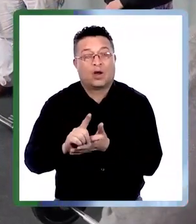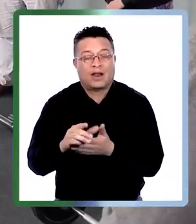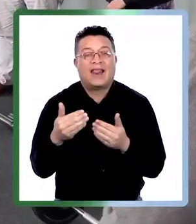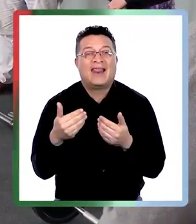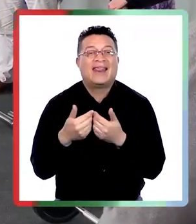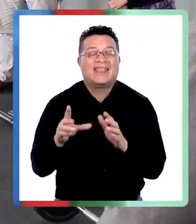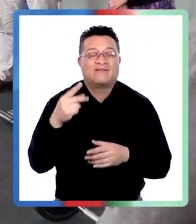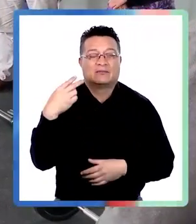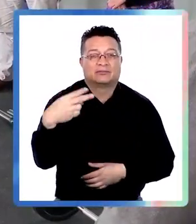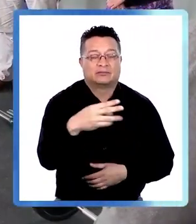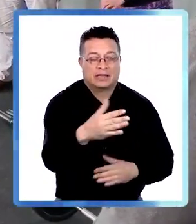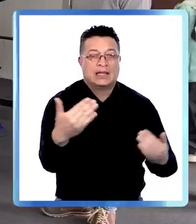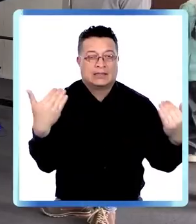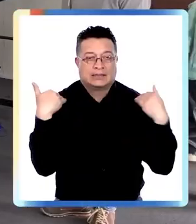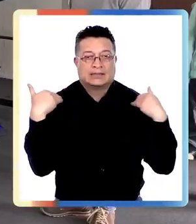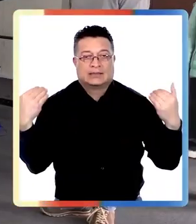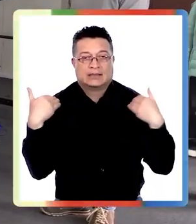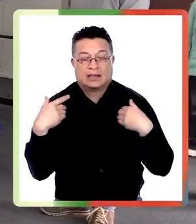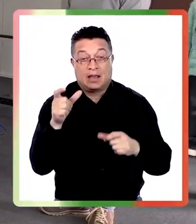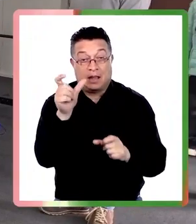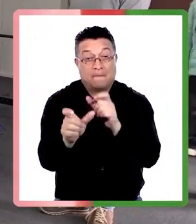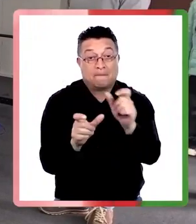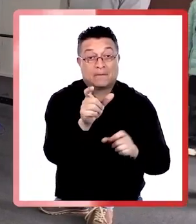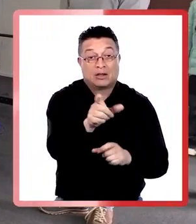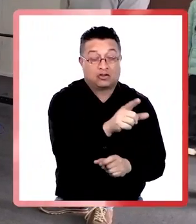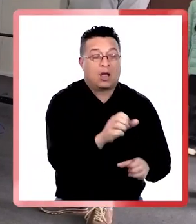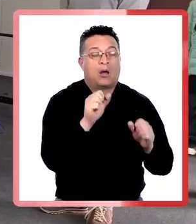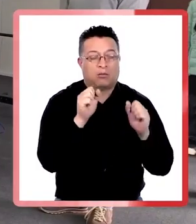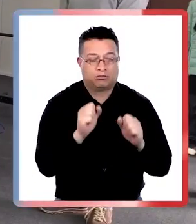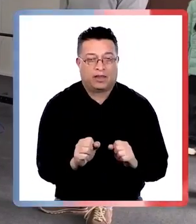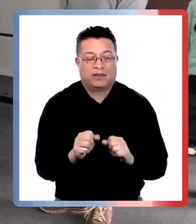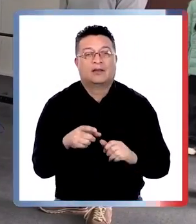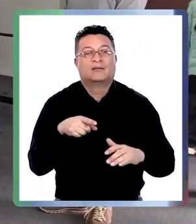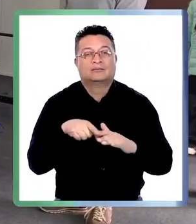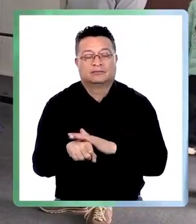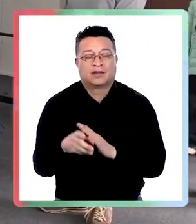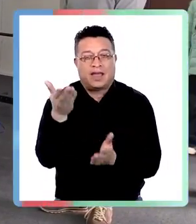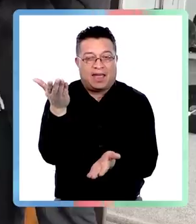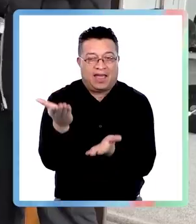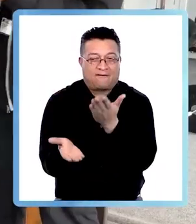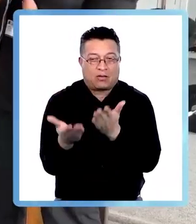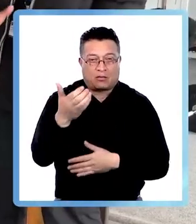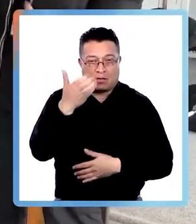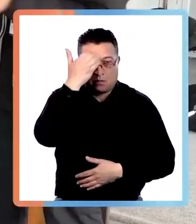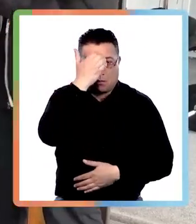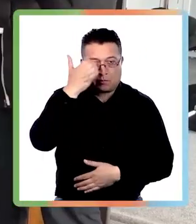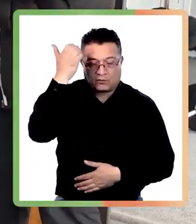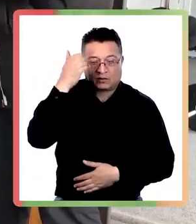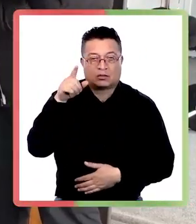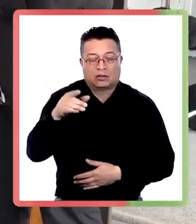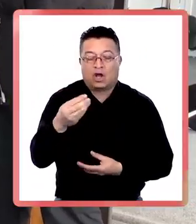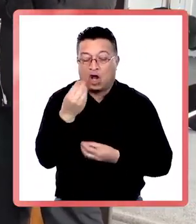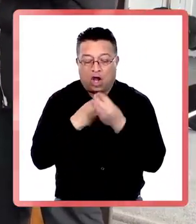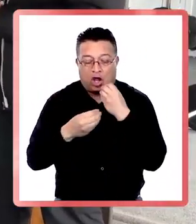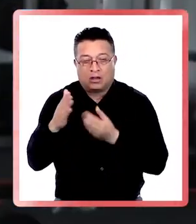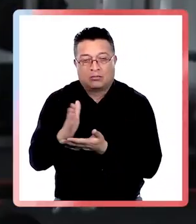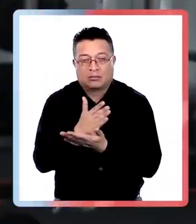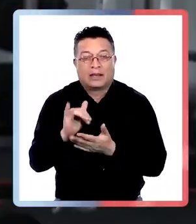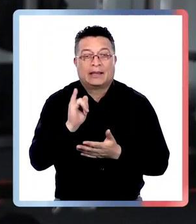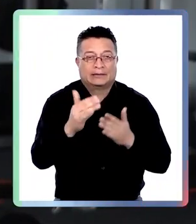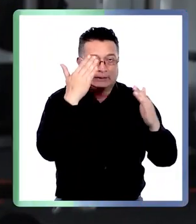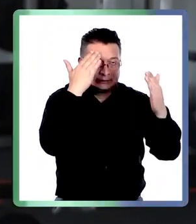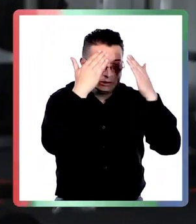los usuarios y usuarias podrán acceder a ser evaluados por profesionales de la nutrición y psicología.